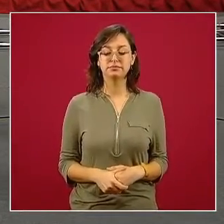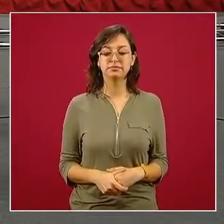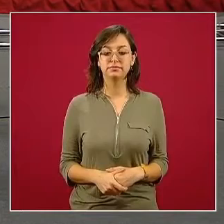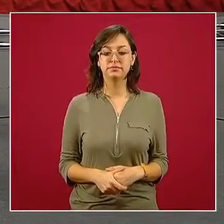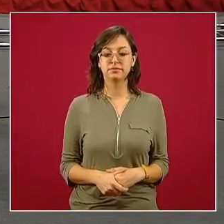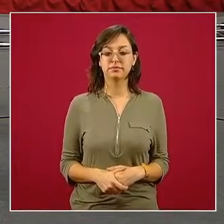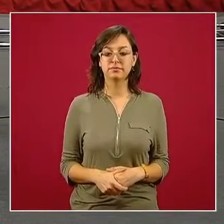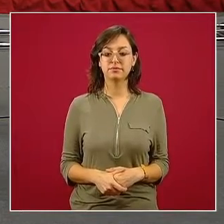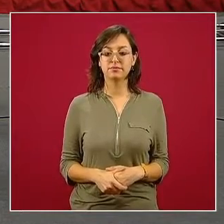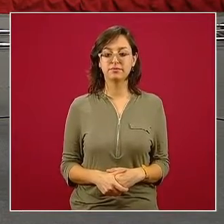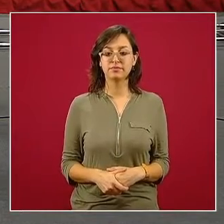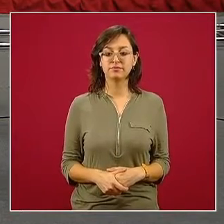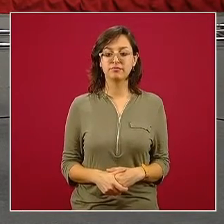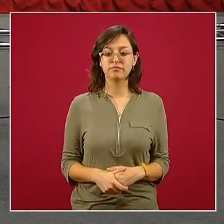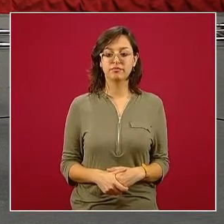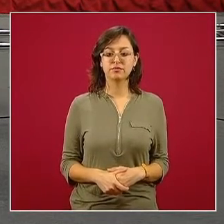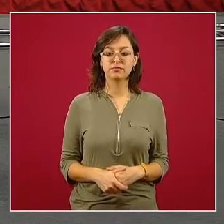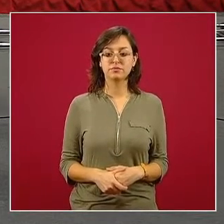Déjame traerme mi